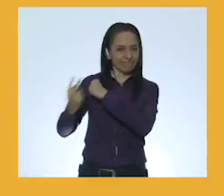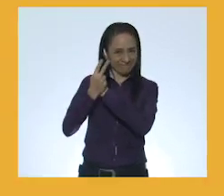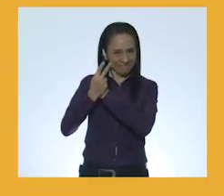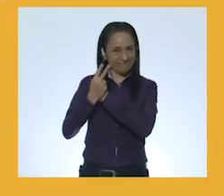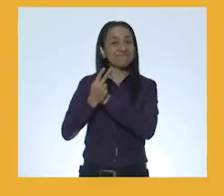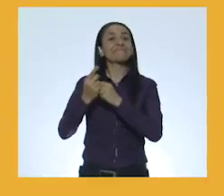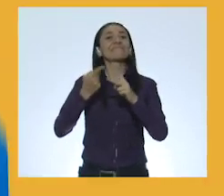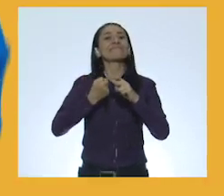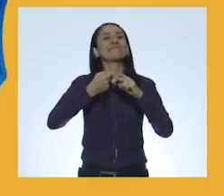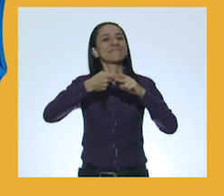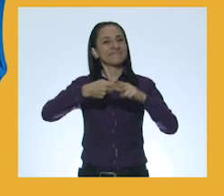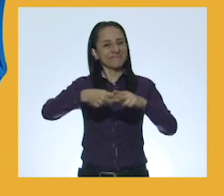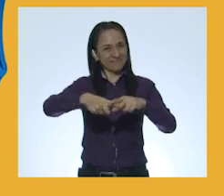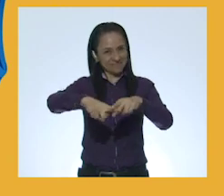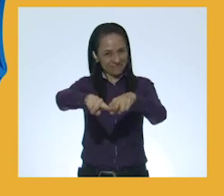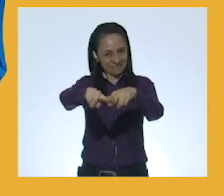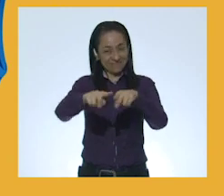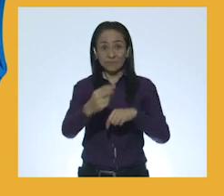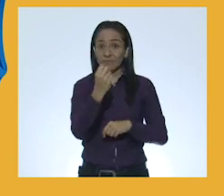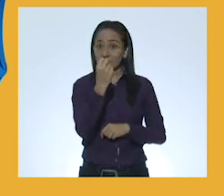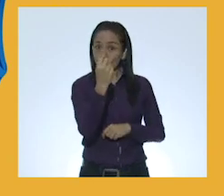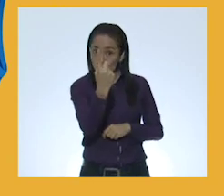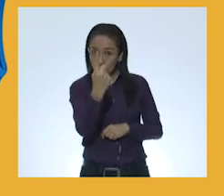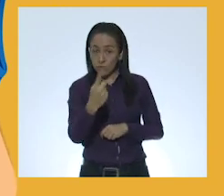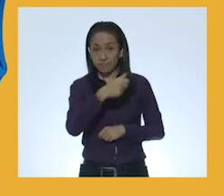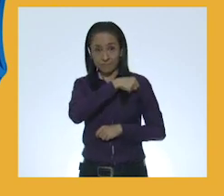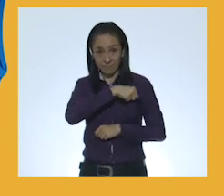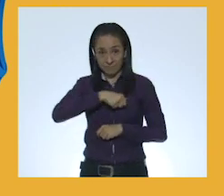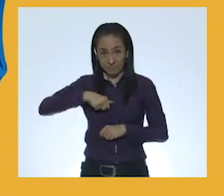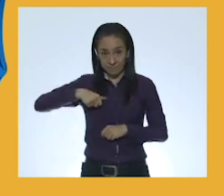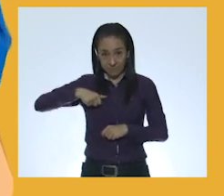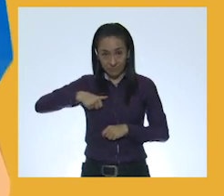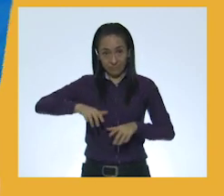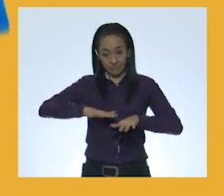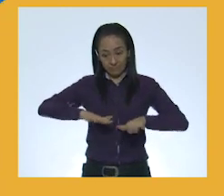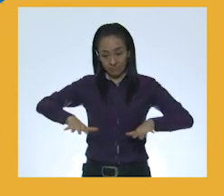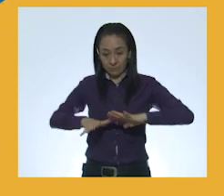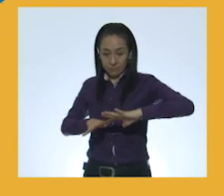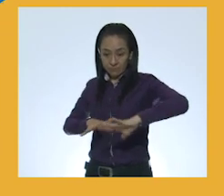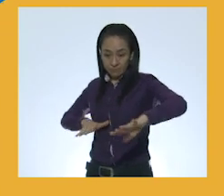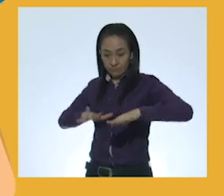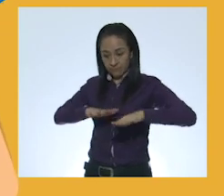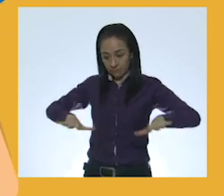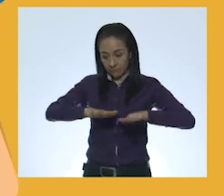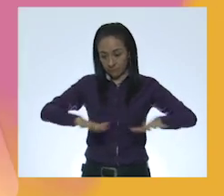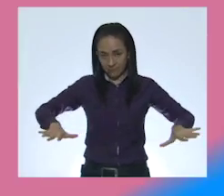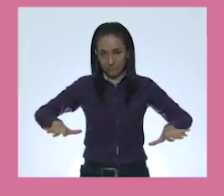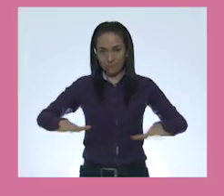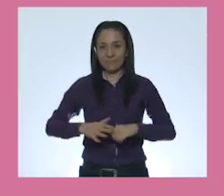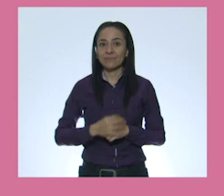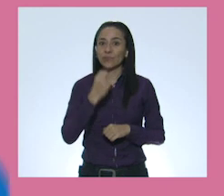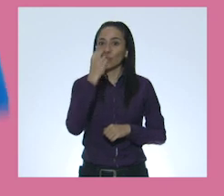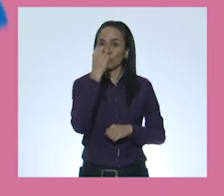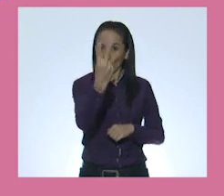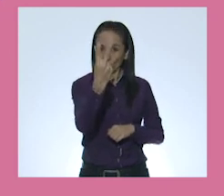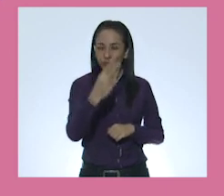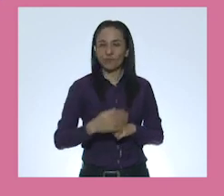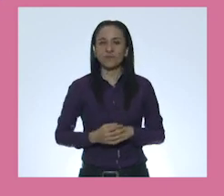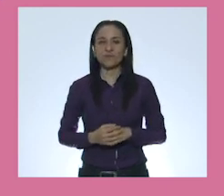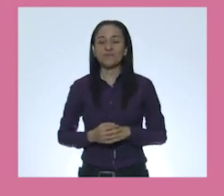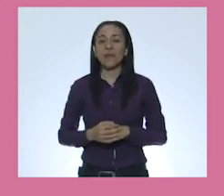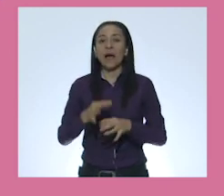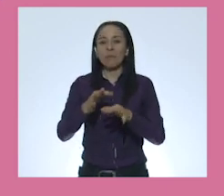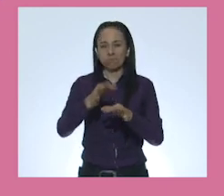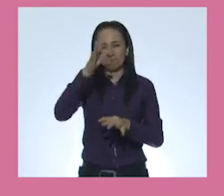¡Empecemos! 1. Estira la playera a lo largo y a lo ancho. 2. Marca con